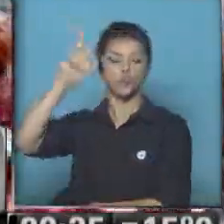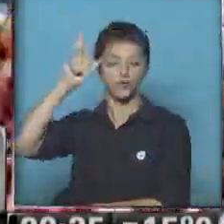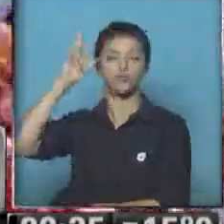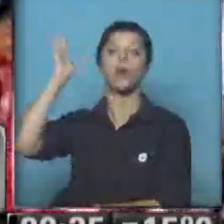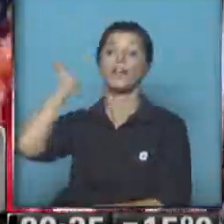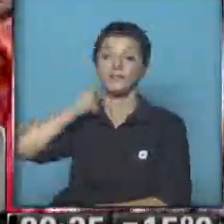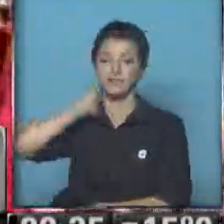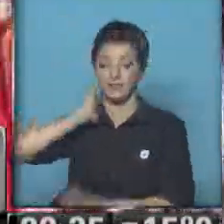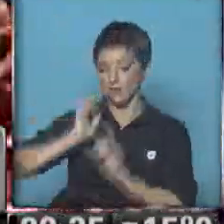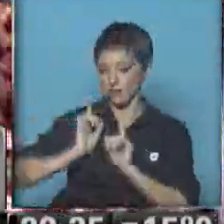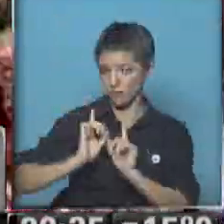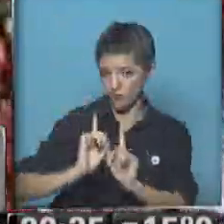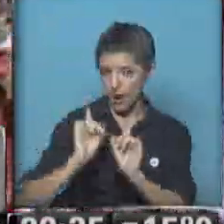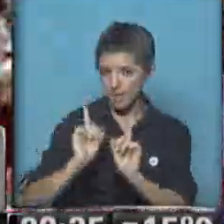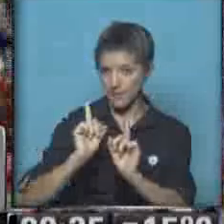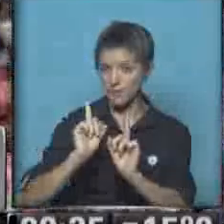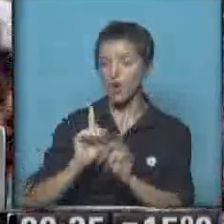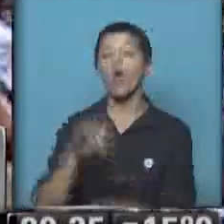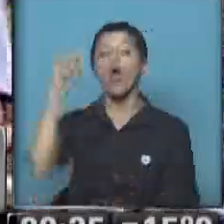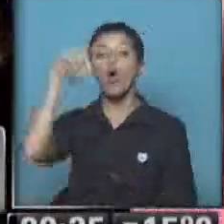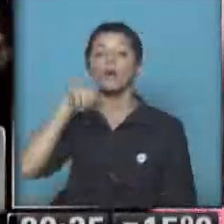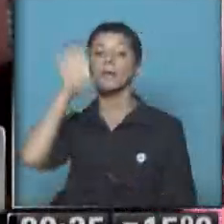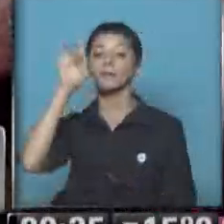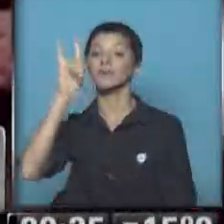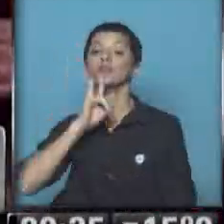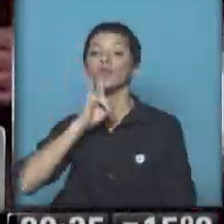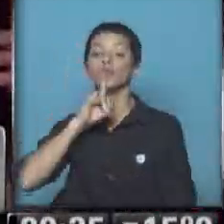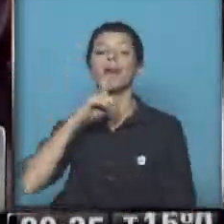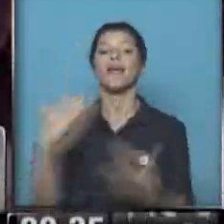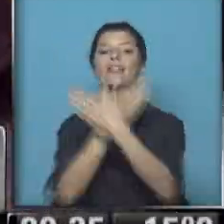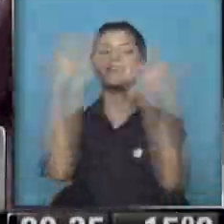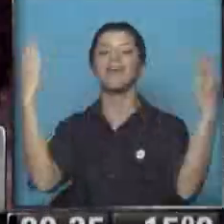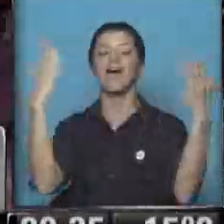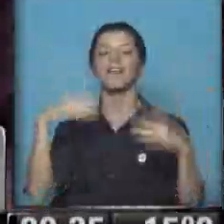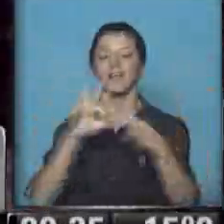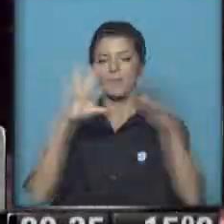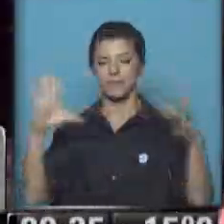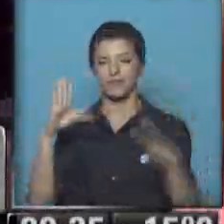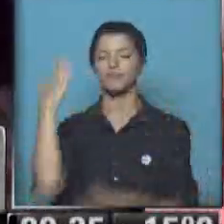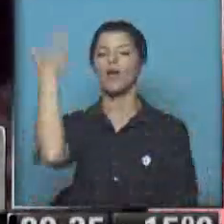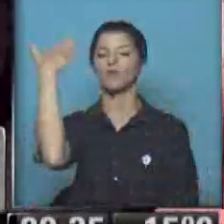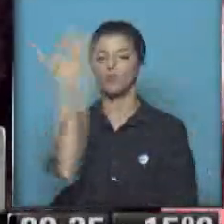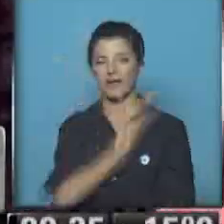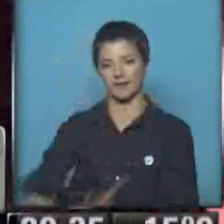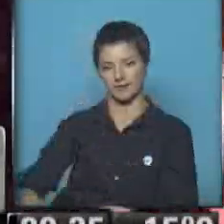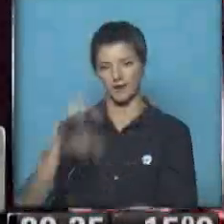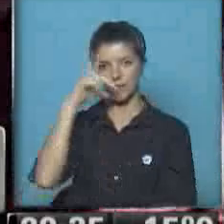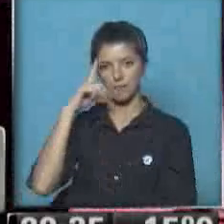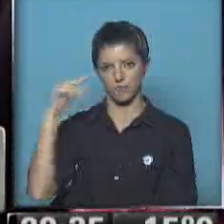1816. En Tucumán, en el día de la independencia, esto decía por cadena nacional la presidenta Cristina Fernández.